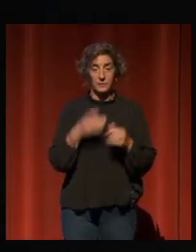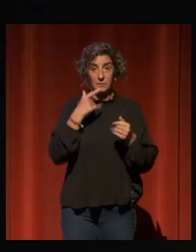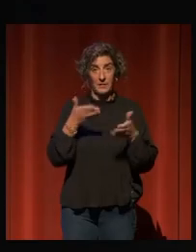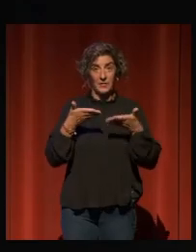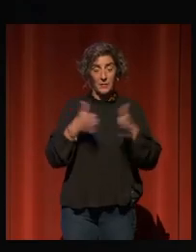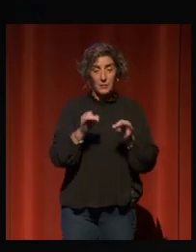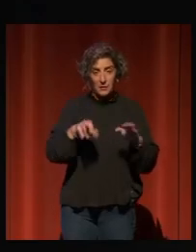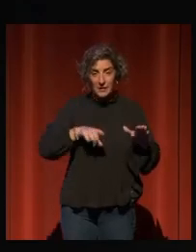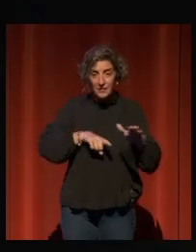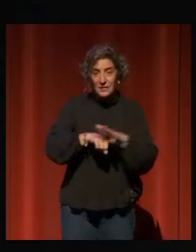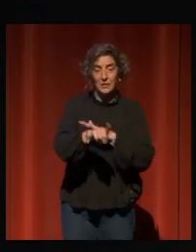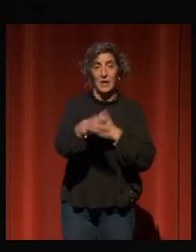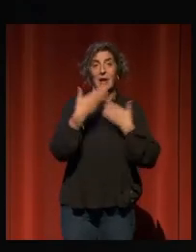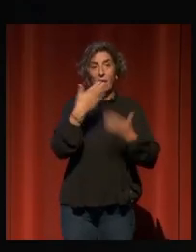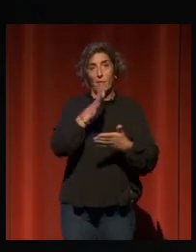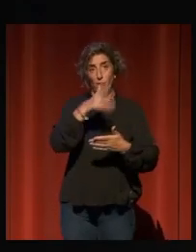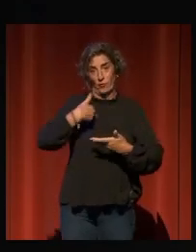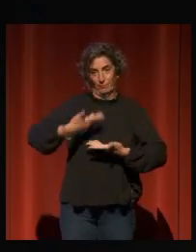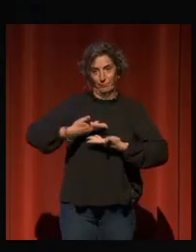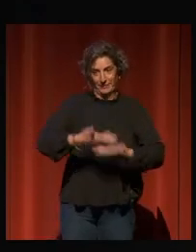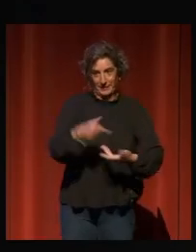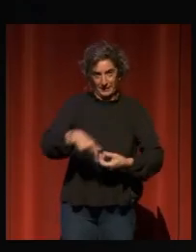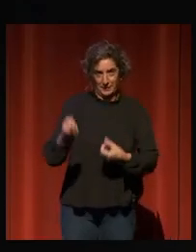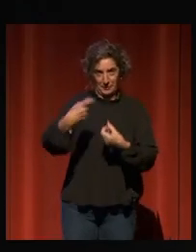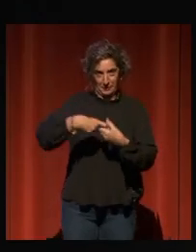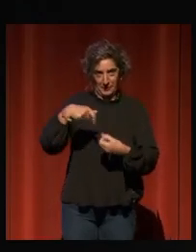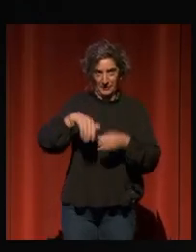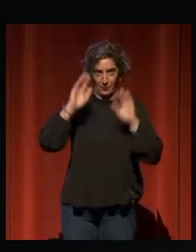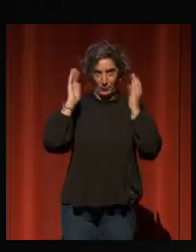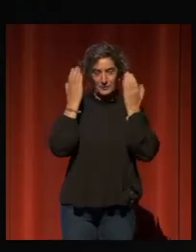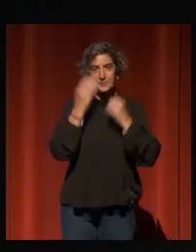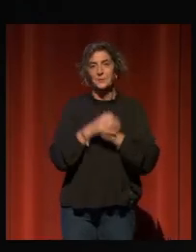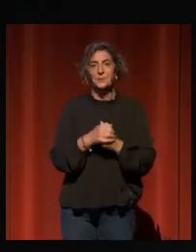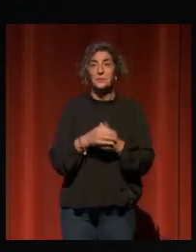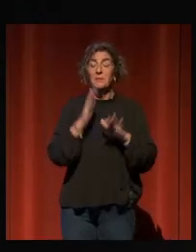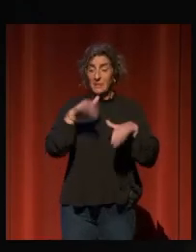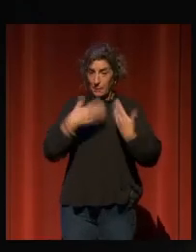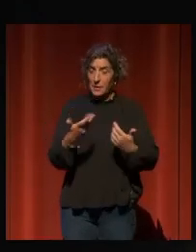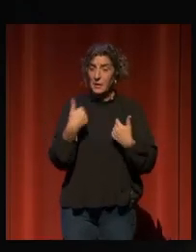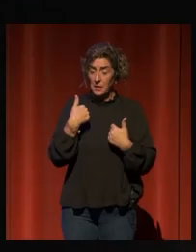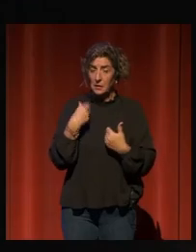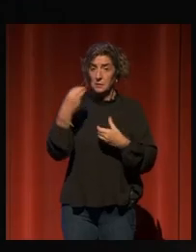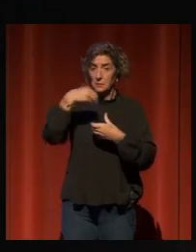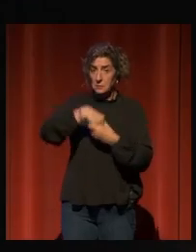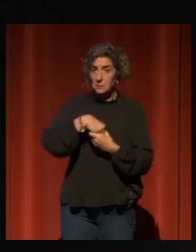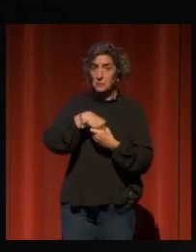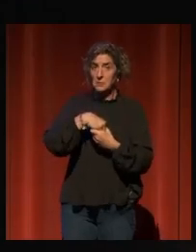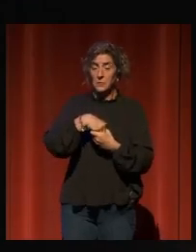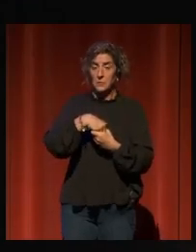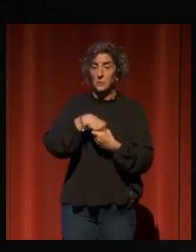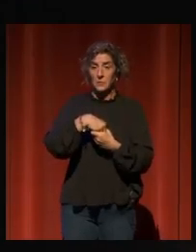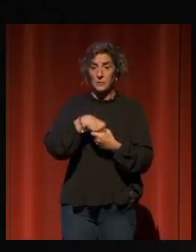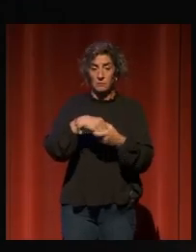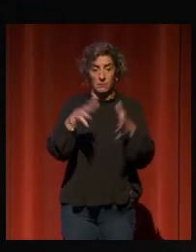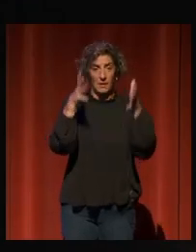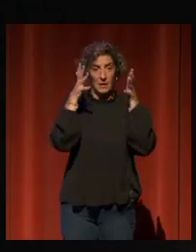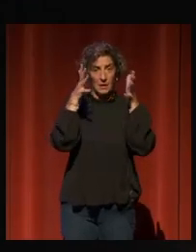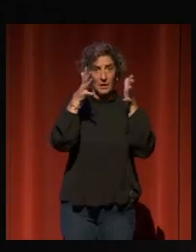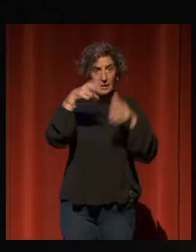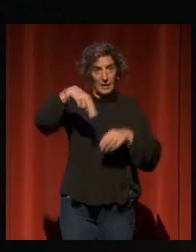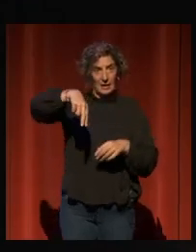de desarrollo gracias por la invitación también soy miembro de consejo de